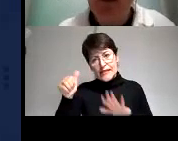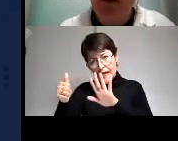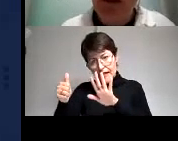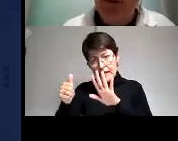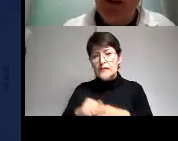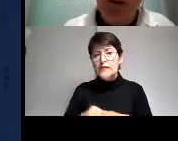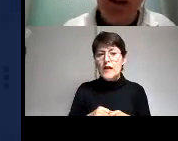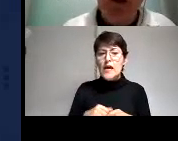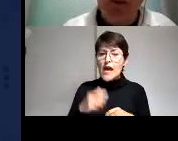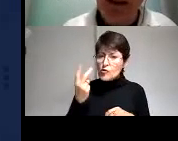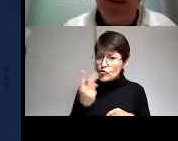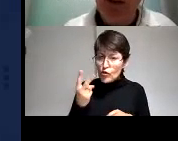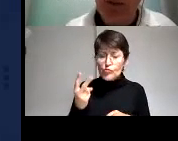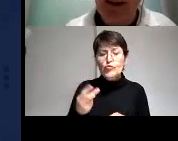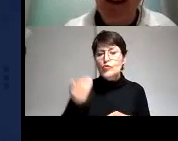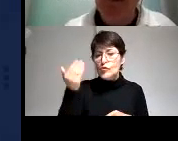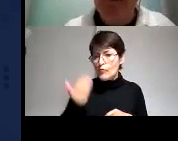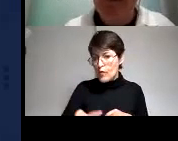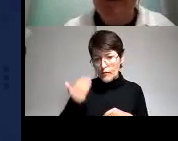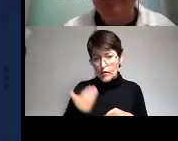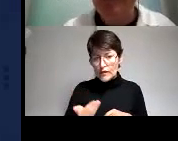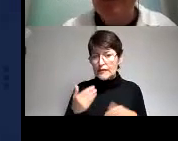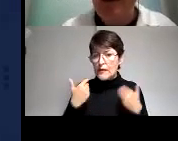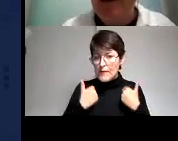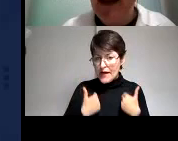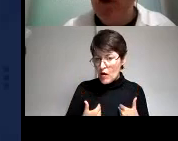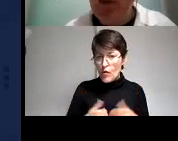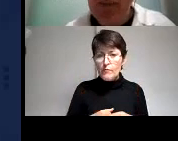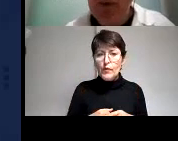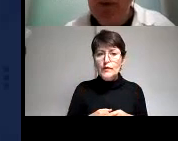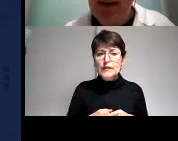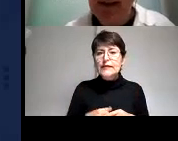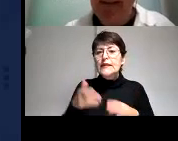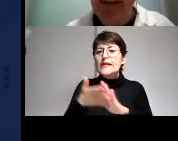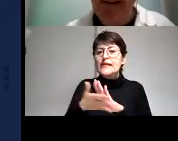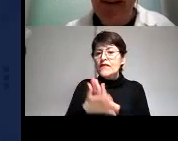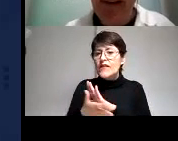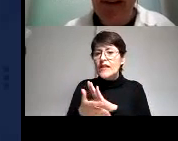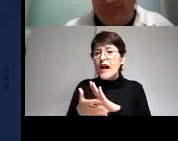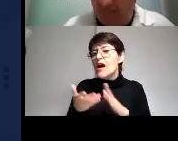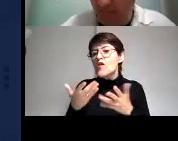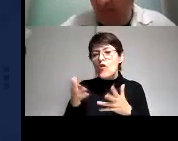estos dos tipos de ácidos grasos, los omega 3 y los omega 6. Esenciales significa que no los puede producir